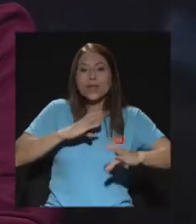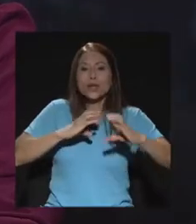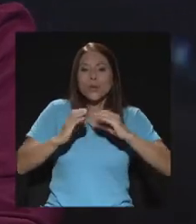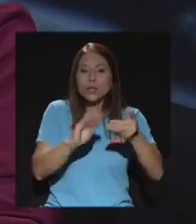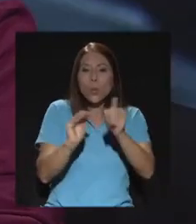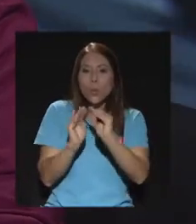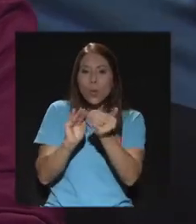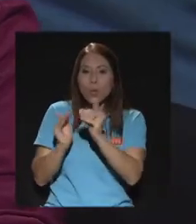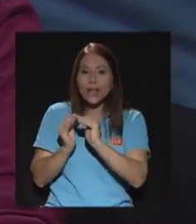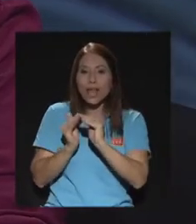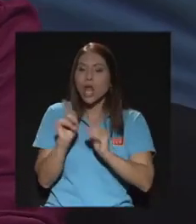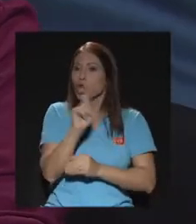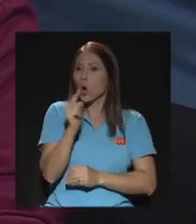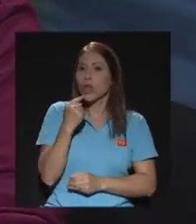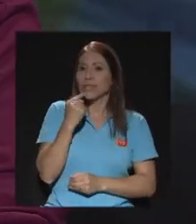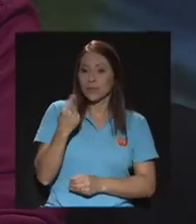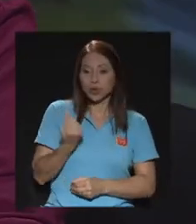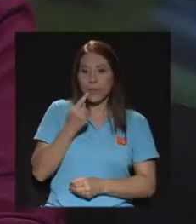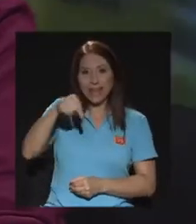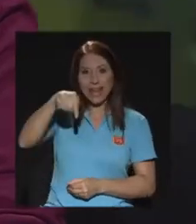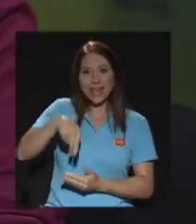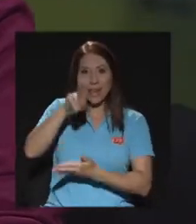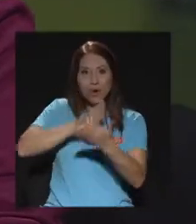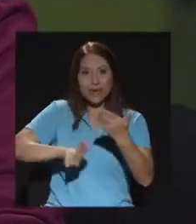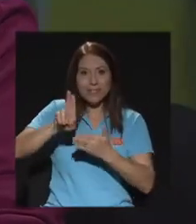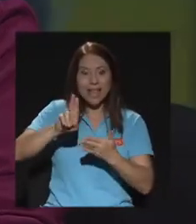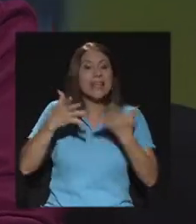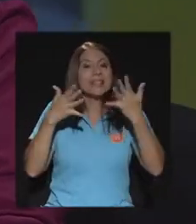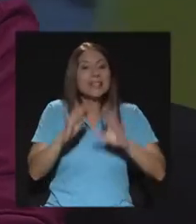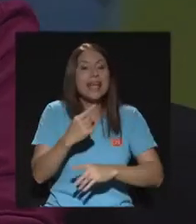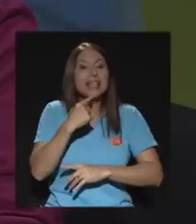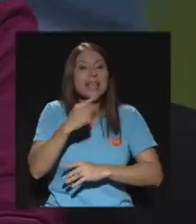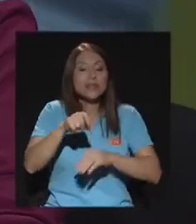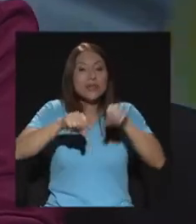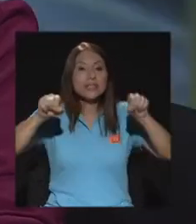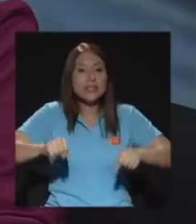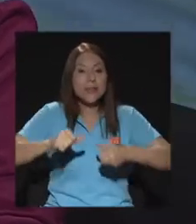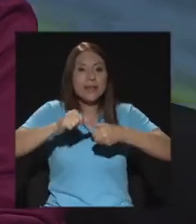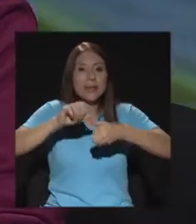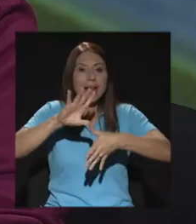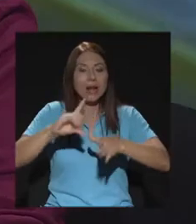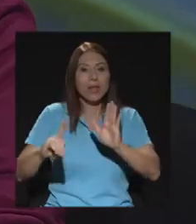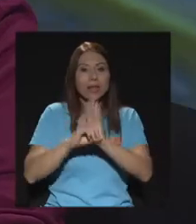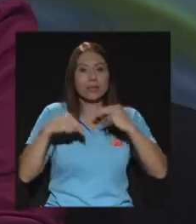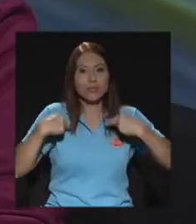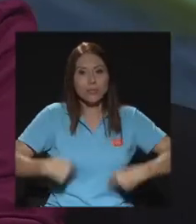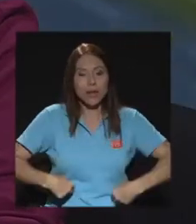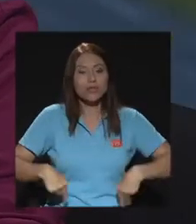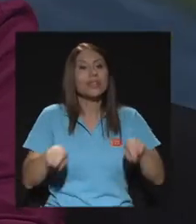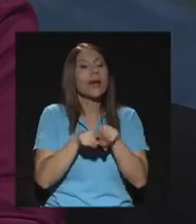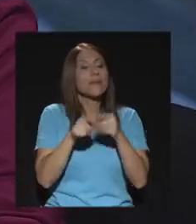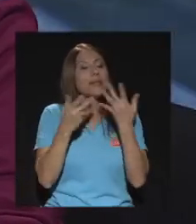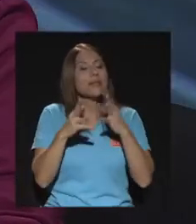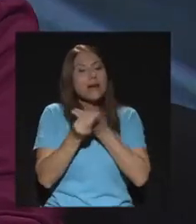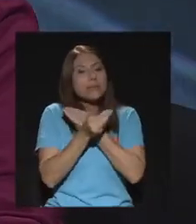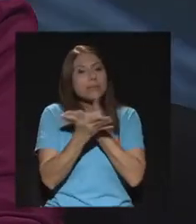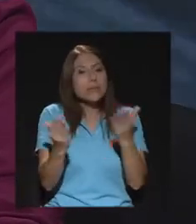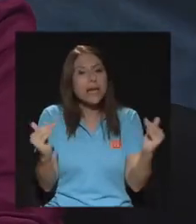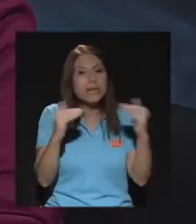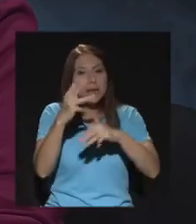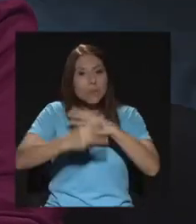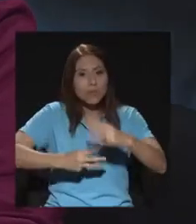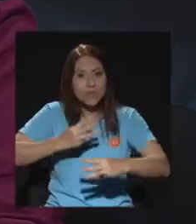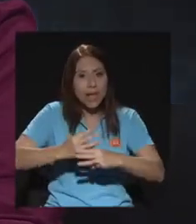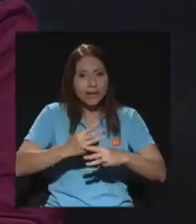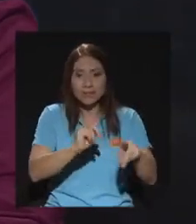desde la universidad, se ha dicho no solo en el Sistema Interamericano de Derechos Humanos, sino a nivel mundial. Las